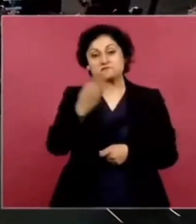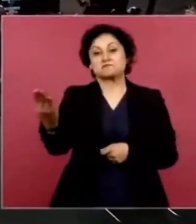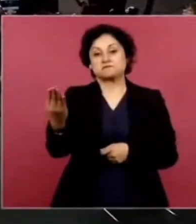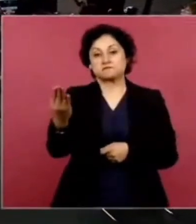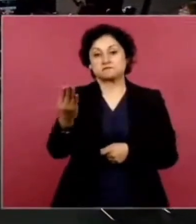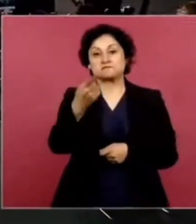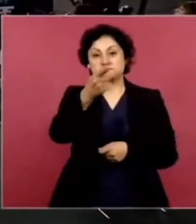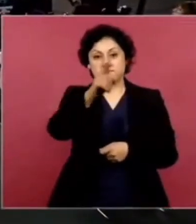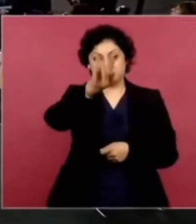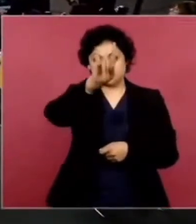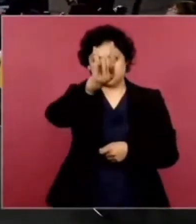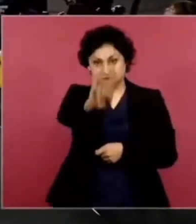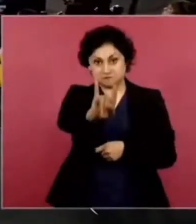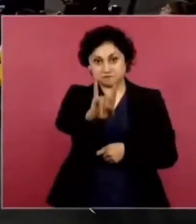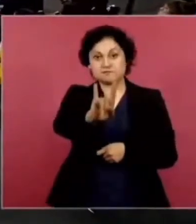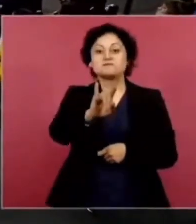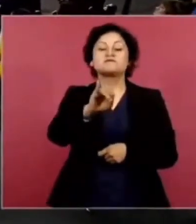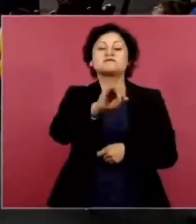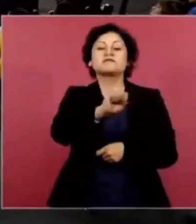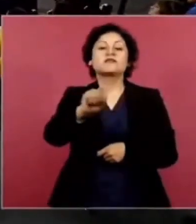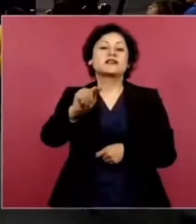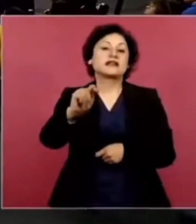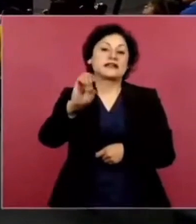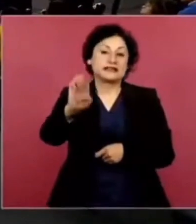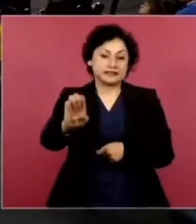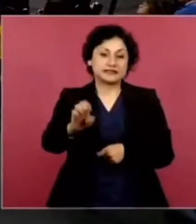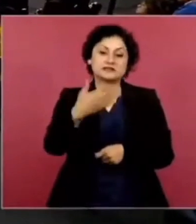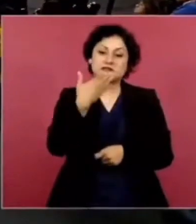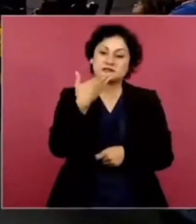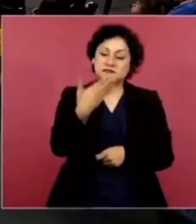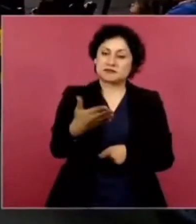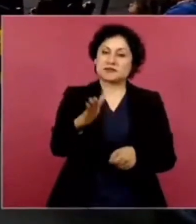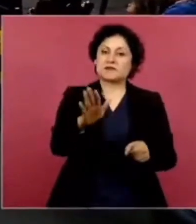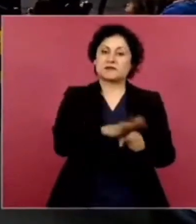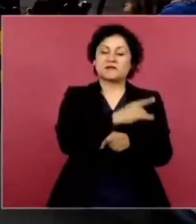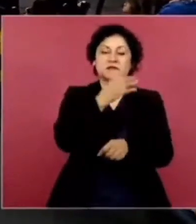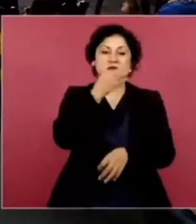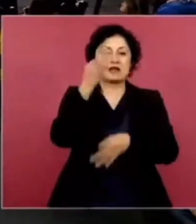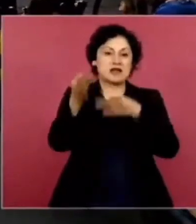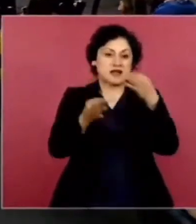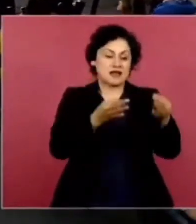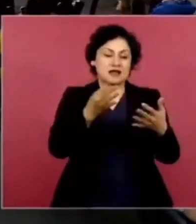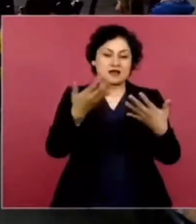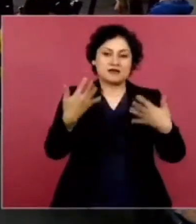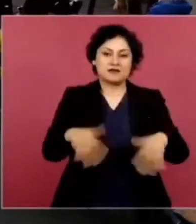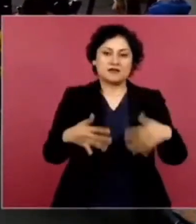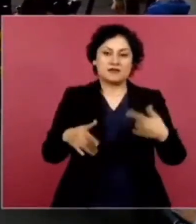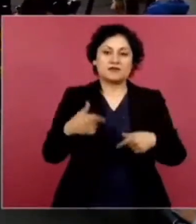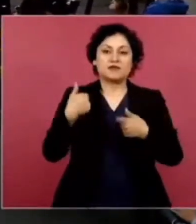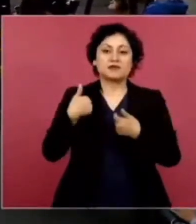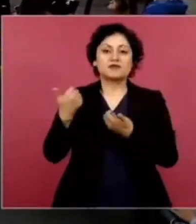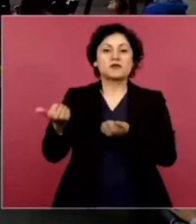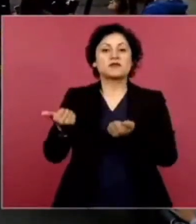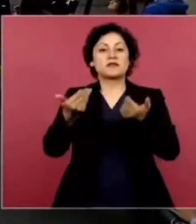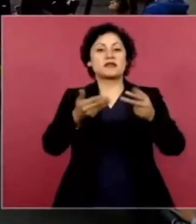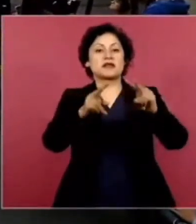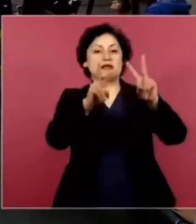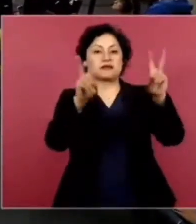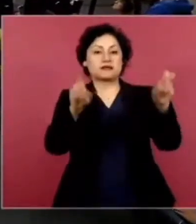este anuncio del ISSSTE. La verdad me da muchísimo gusto. Traía este tema precisamente. Me da gusto saber que acá está el